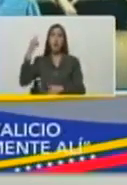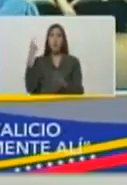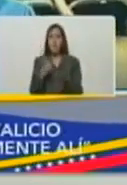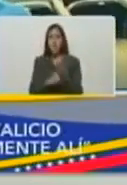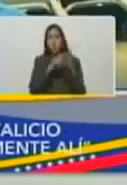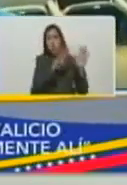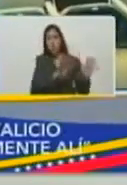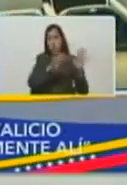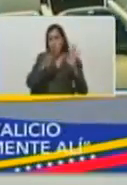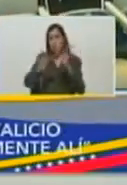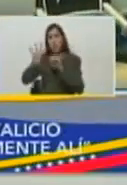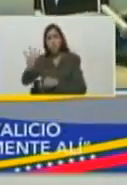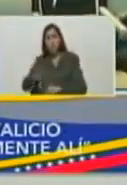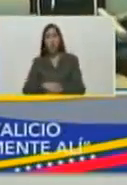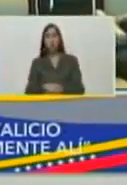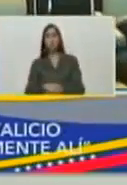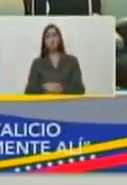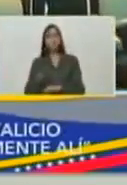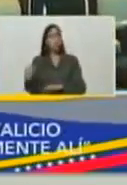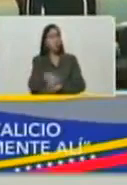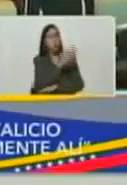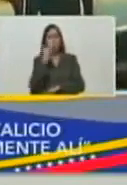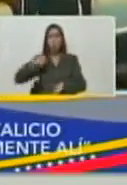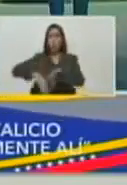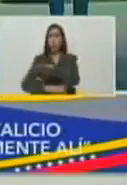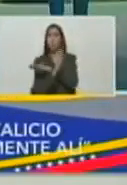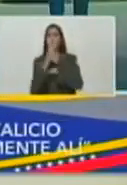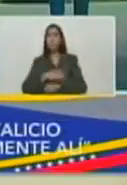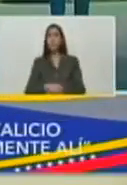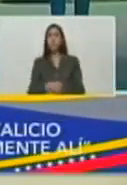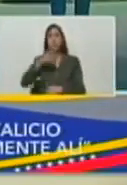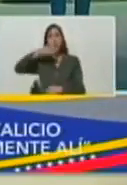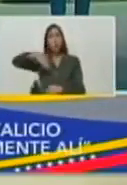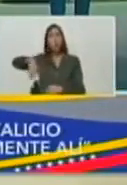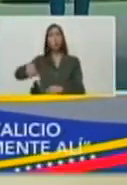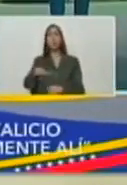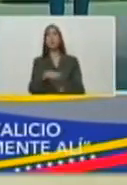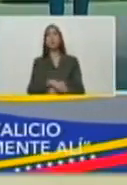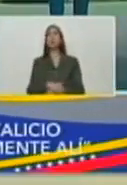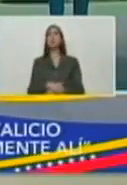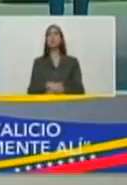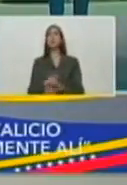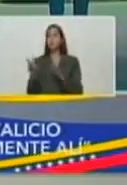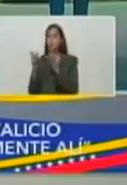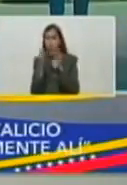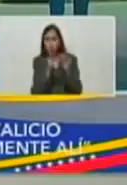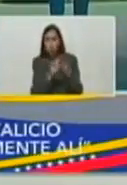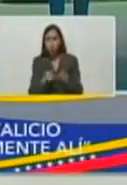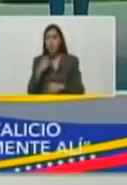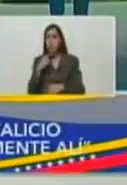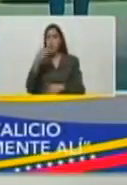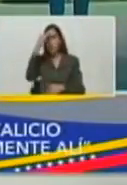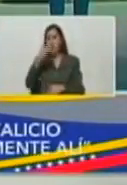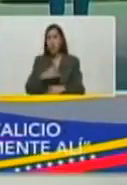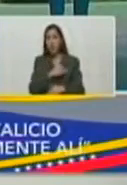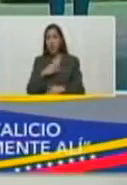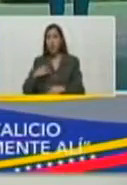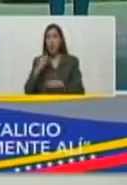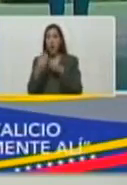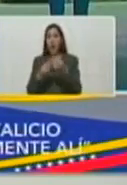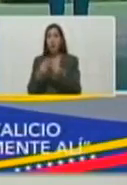marzo de 1994 y salió a las calles, y el pueblo en las calles lo tocaba y se persignaba.